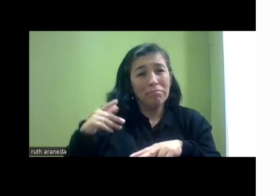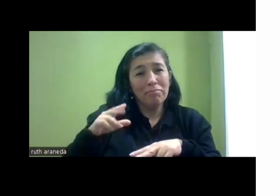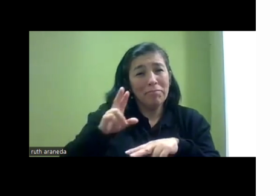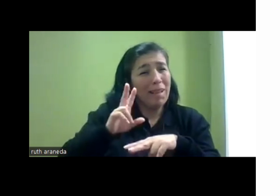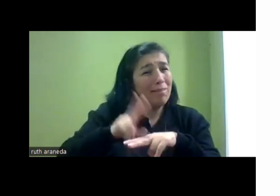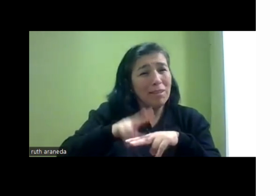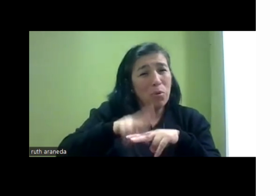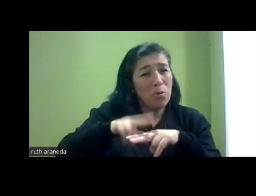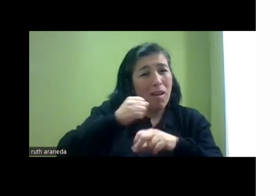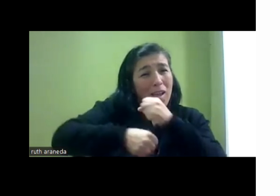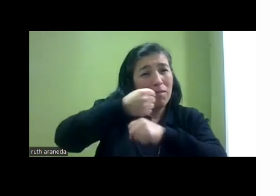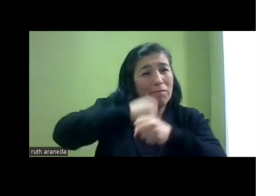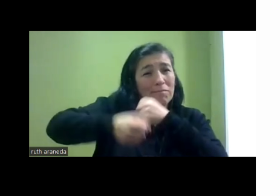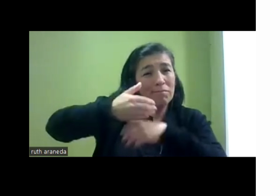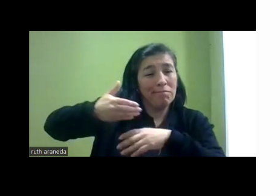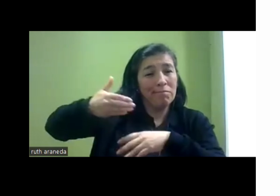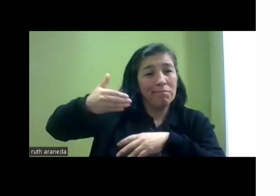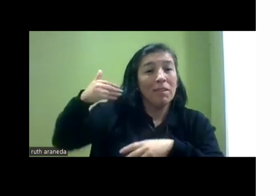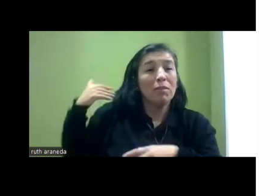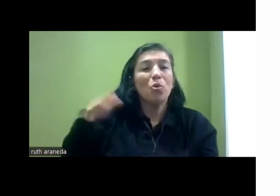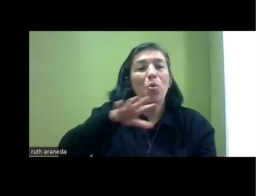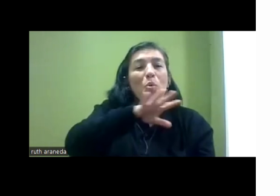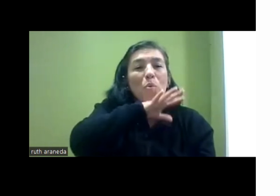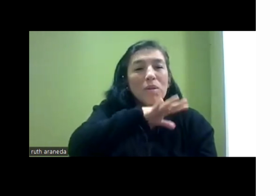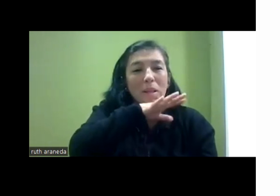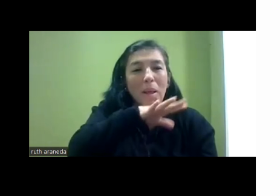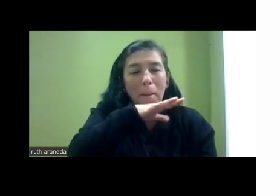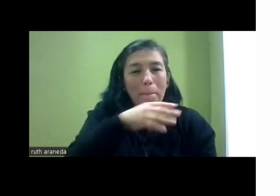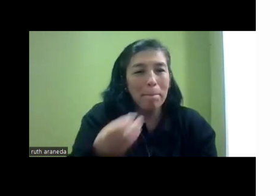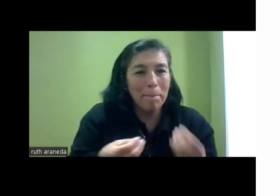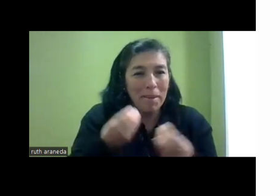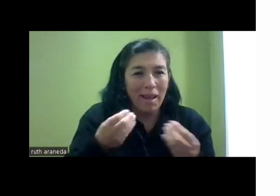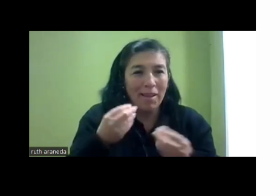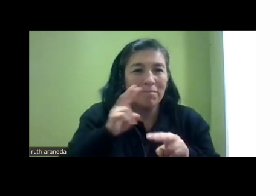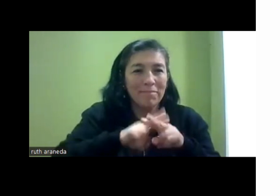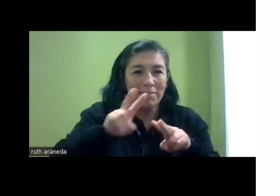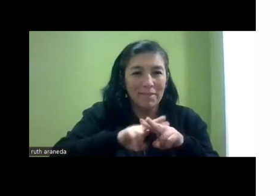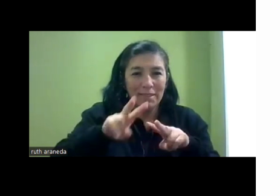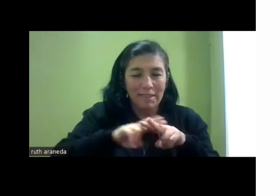arcaicos, fue utilizado para fabricar